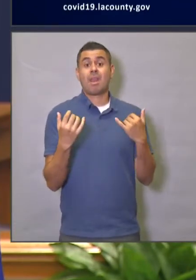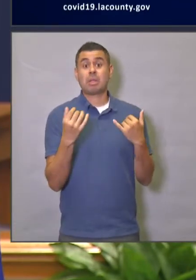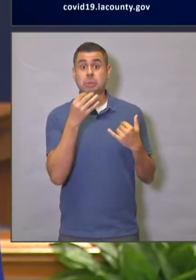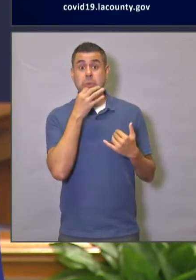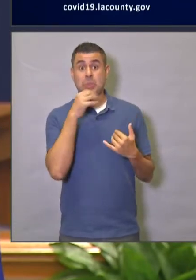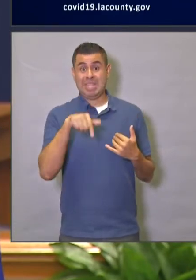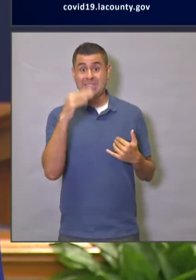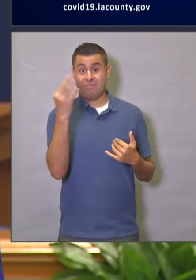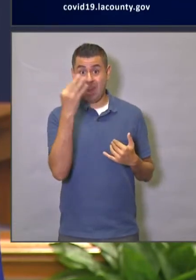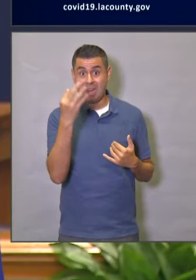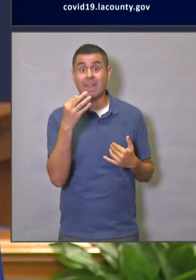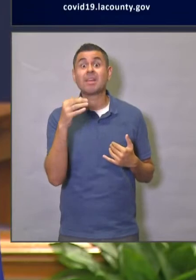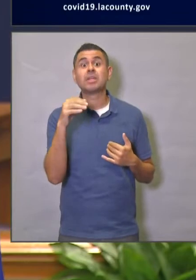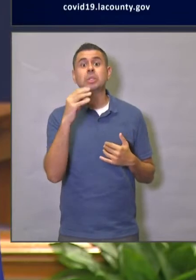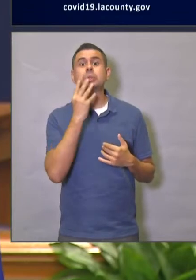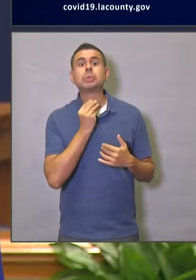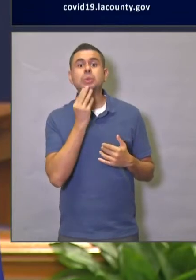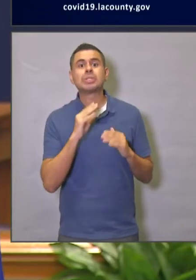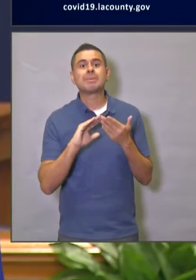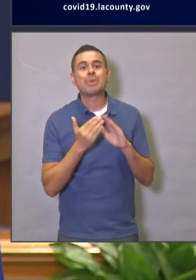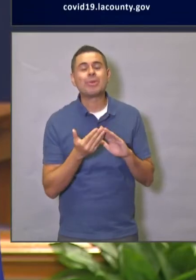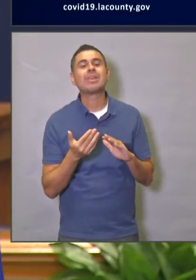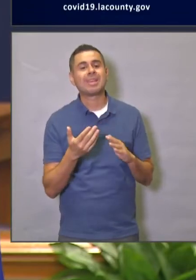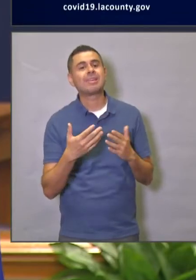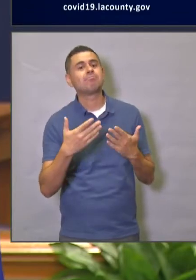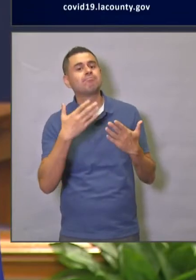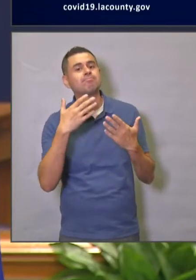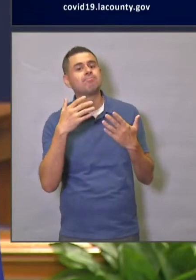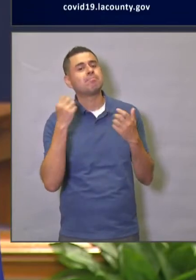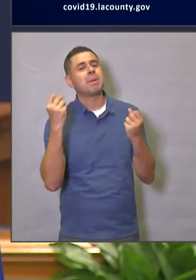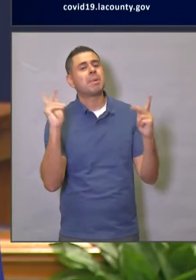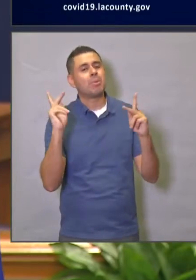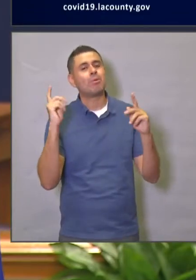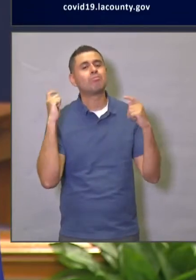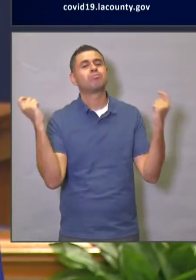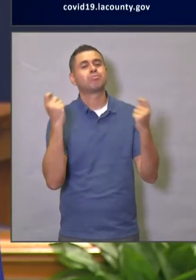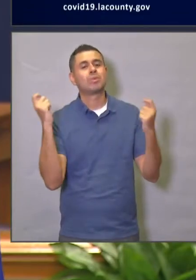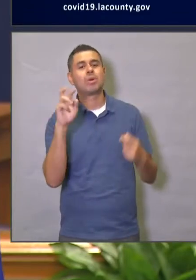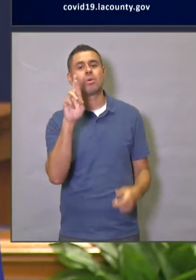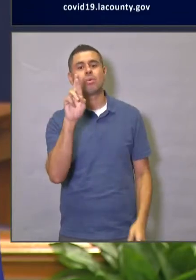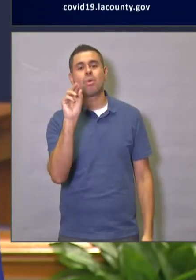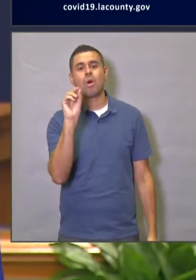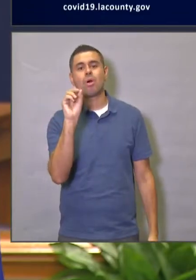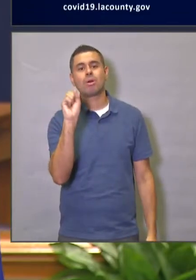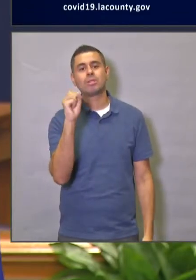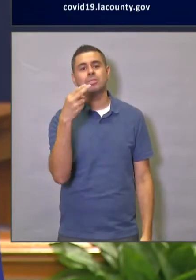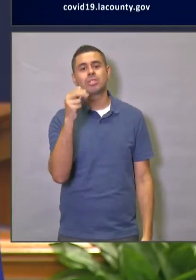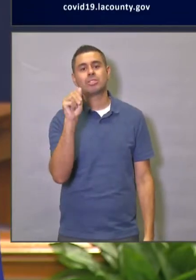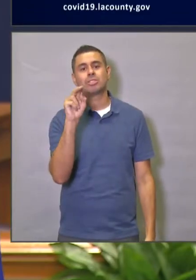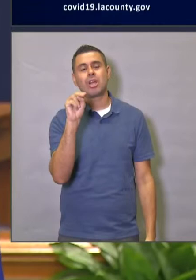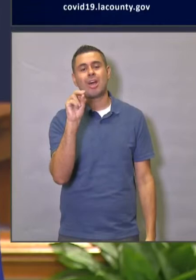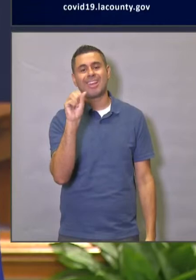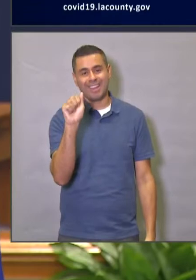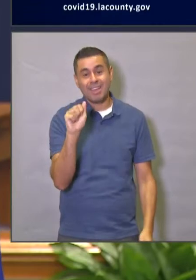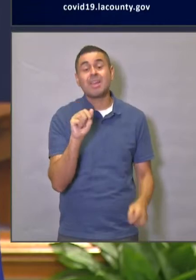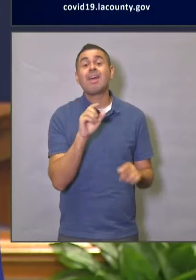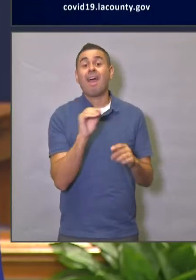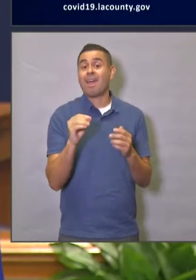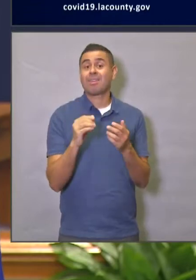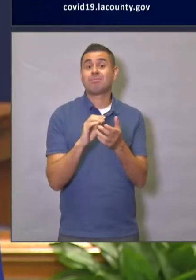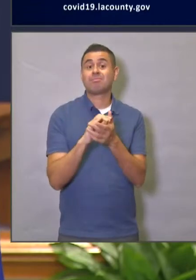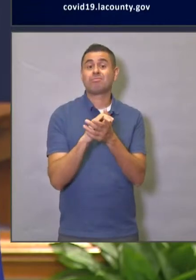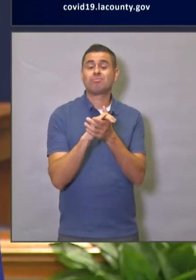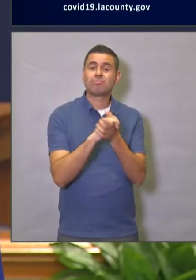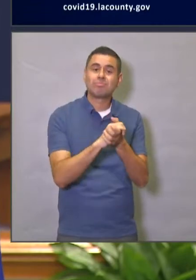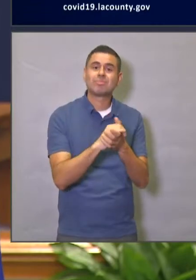celebrar Rosh Hashanah. Les deseamos a todos un buen año nuevo. Sin embargo, mientras